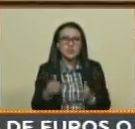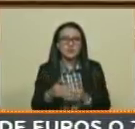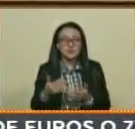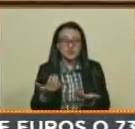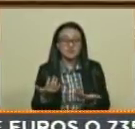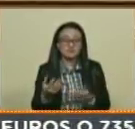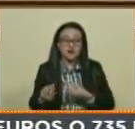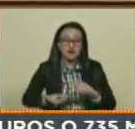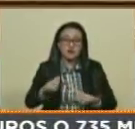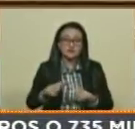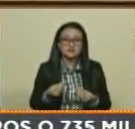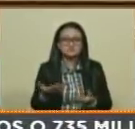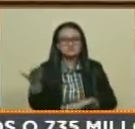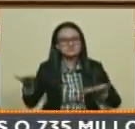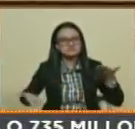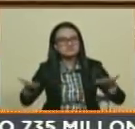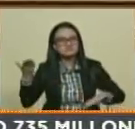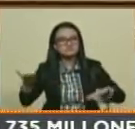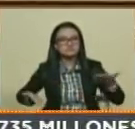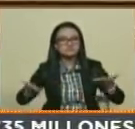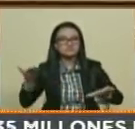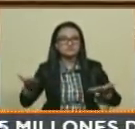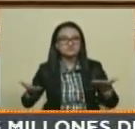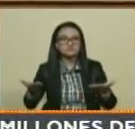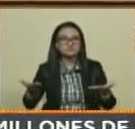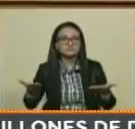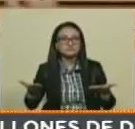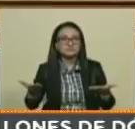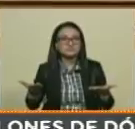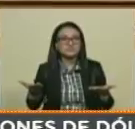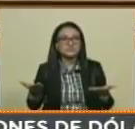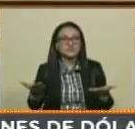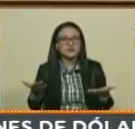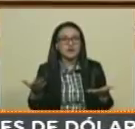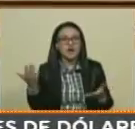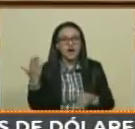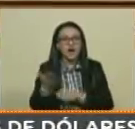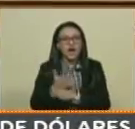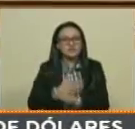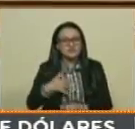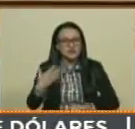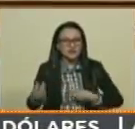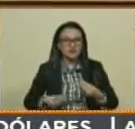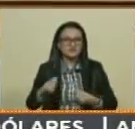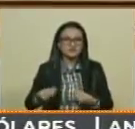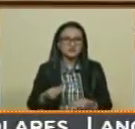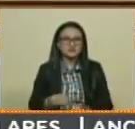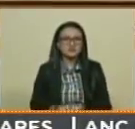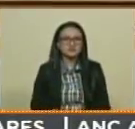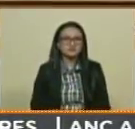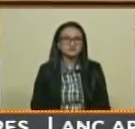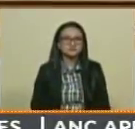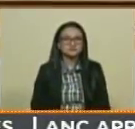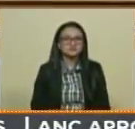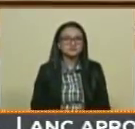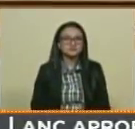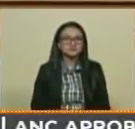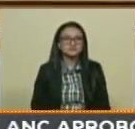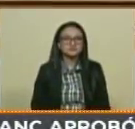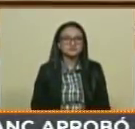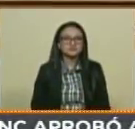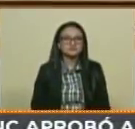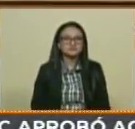adelanta. Comparemos esto con lo que se pretendió hacer aquí antes. Perseguir